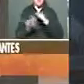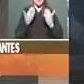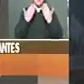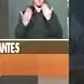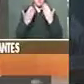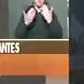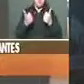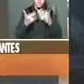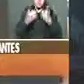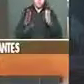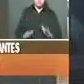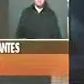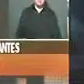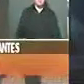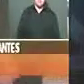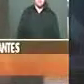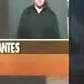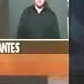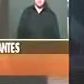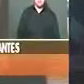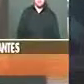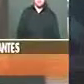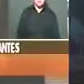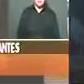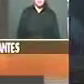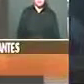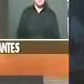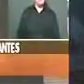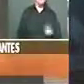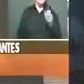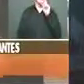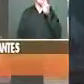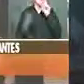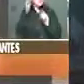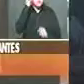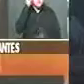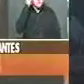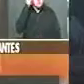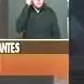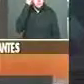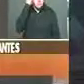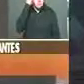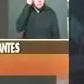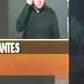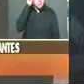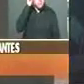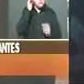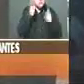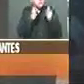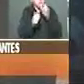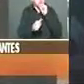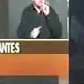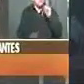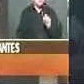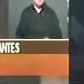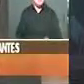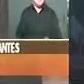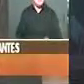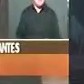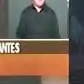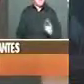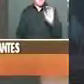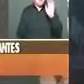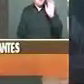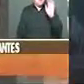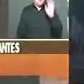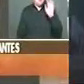confianza para ser un país viable nuevamente. Y si se presenta el otro escenario, por ejemplo, doctor Álvaro Dan Prada, y todo sale bien, hombre,